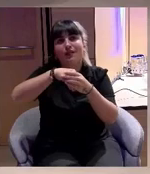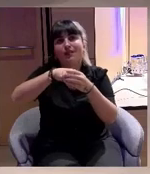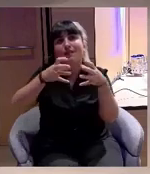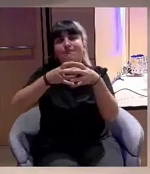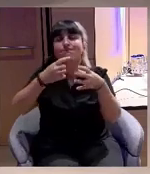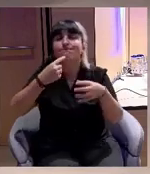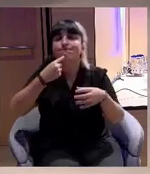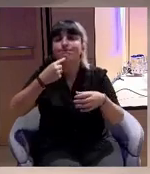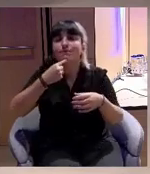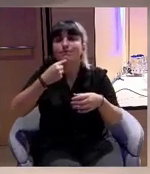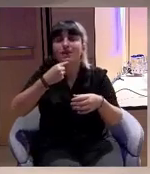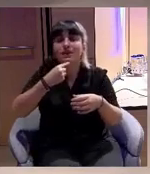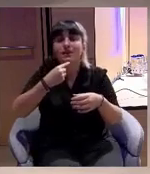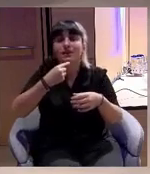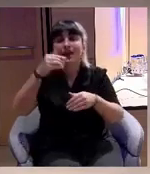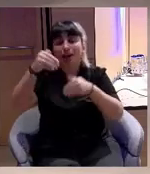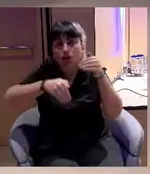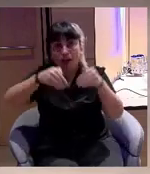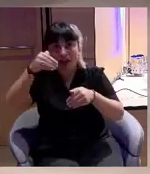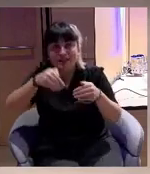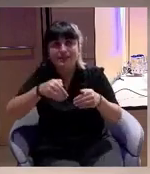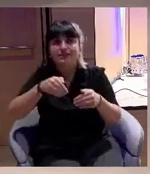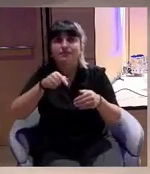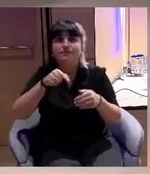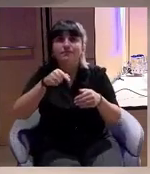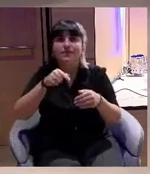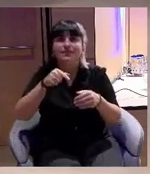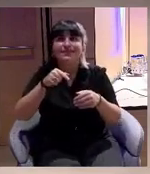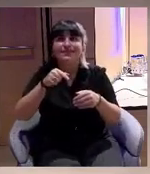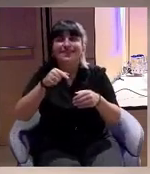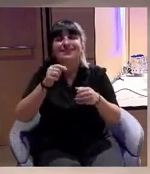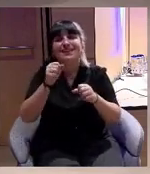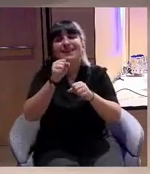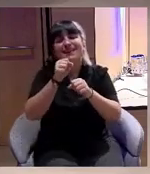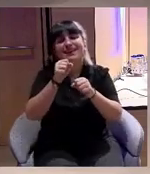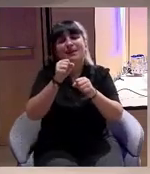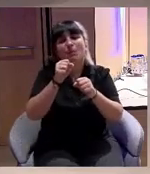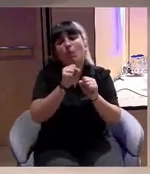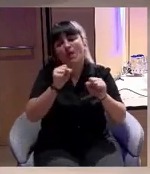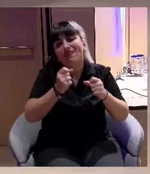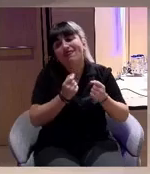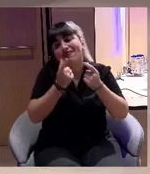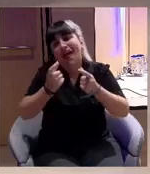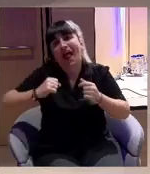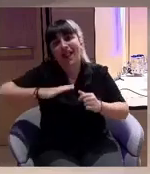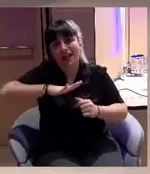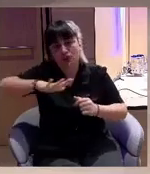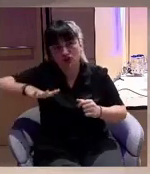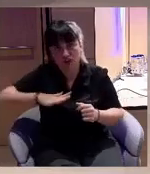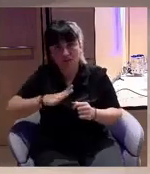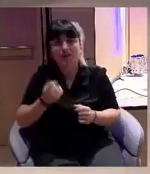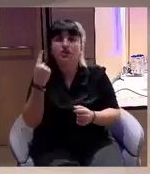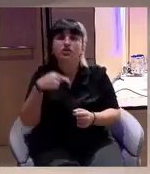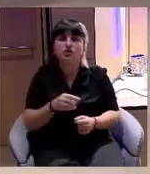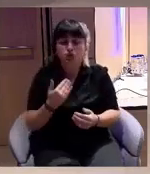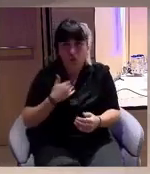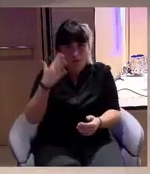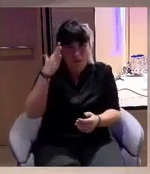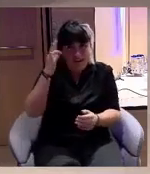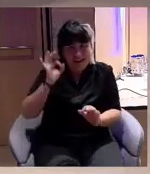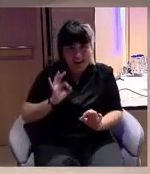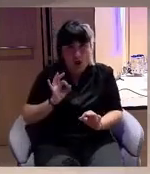que que sea subsidiada que sea subsidiada por la sociedad yo creo que estamos muy